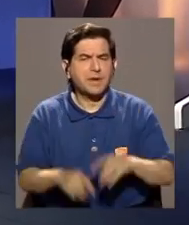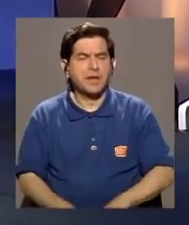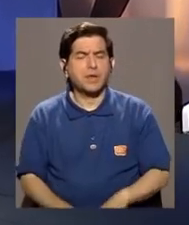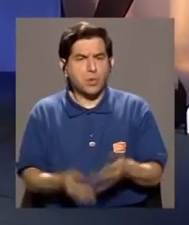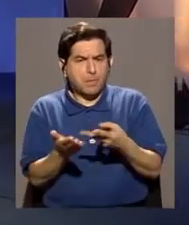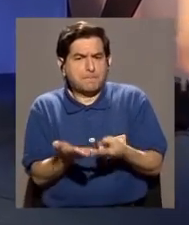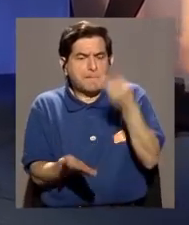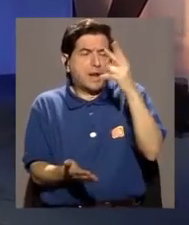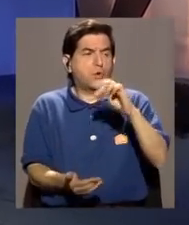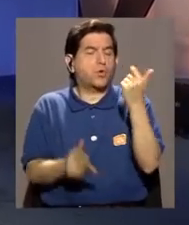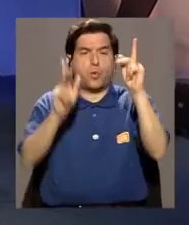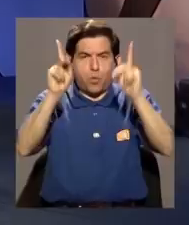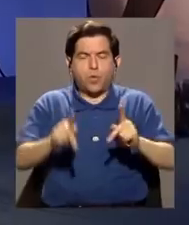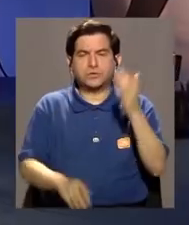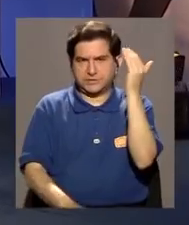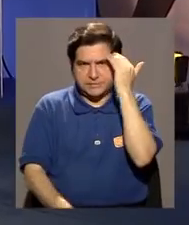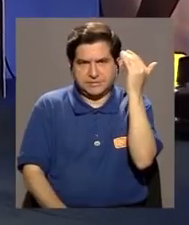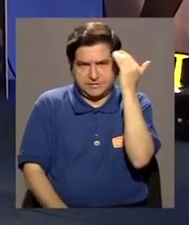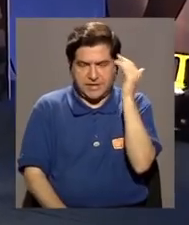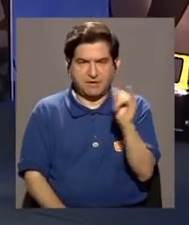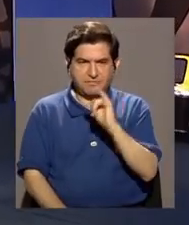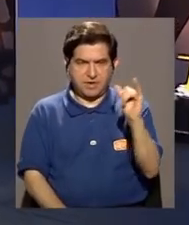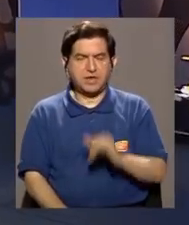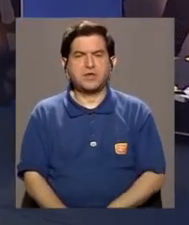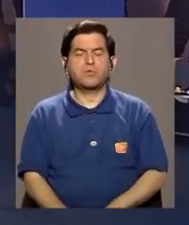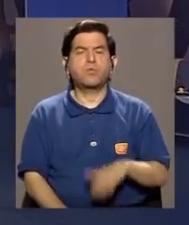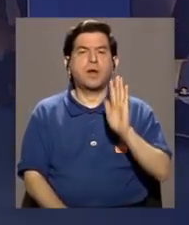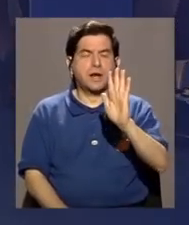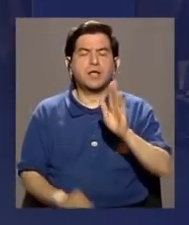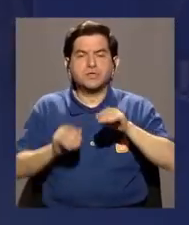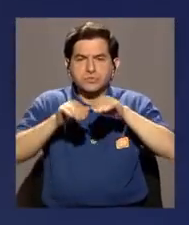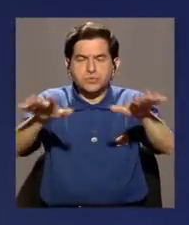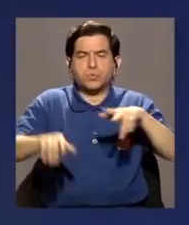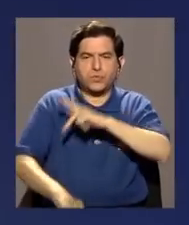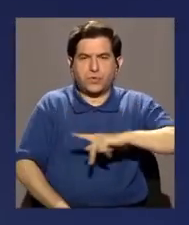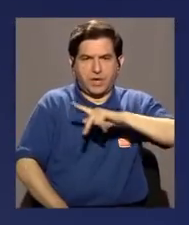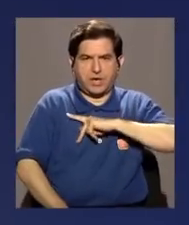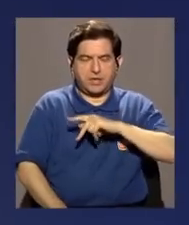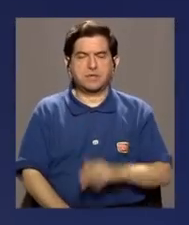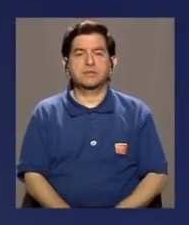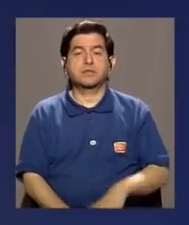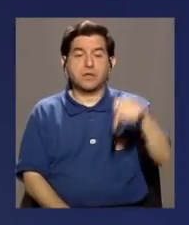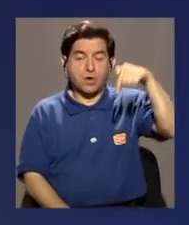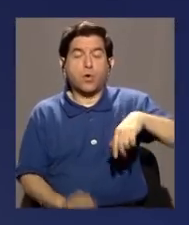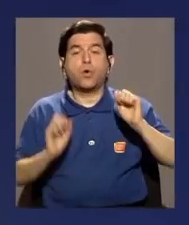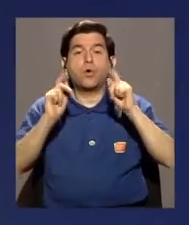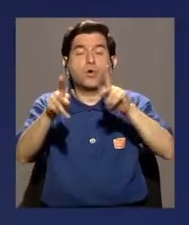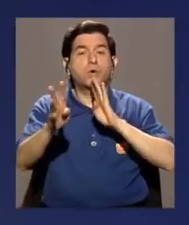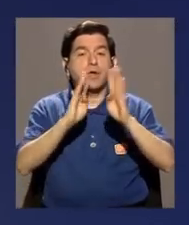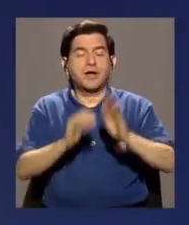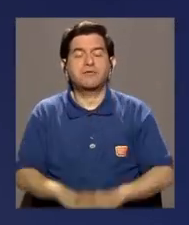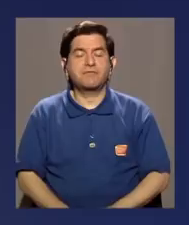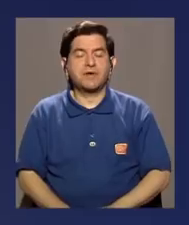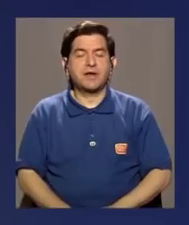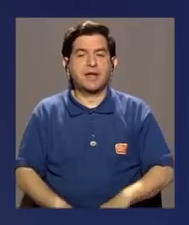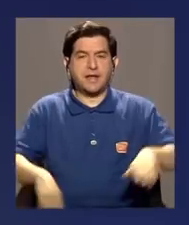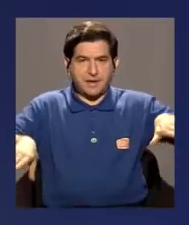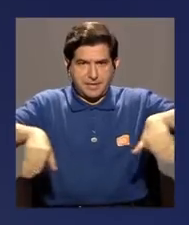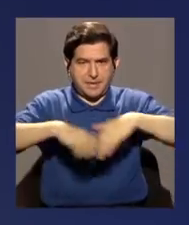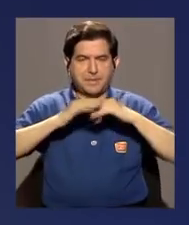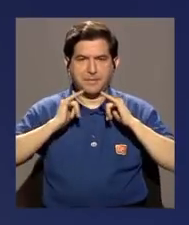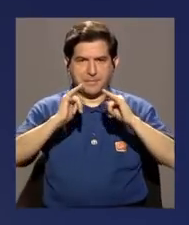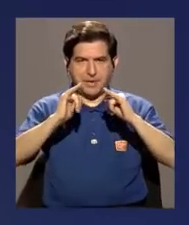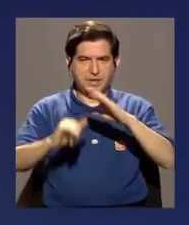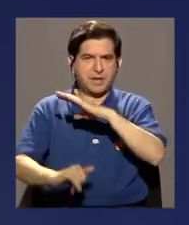valiosos que otras audiencias también lo conozcan además de sus redes personales y es hoy la oportunidad para hablar sobre matrimonio igualitario y